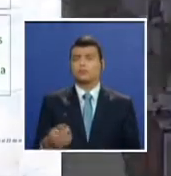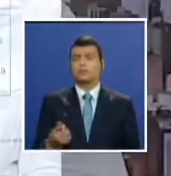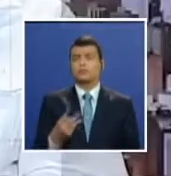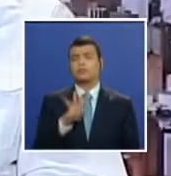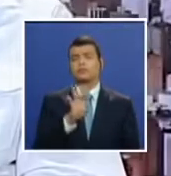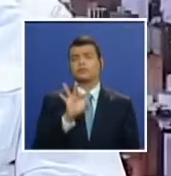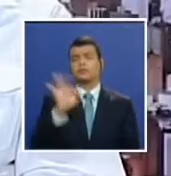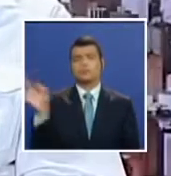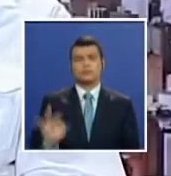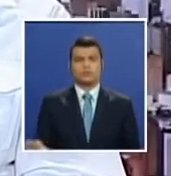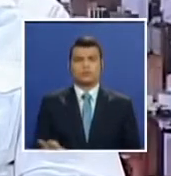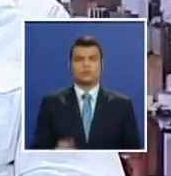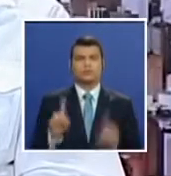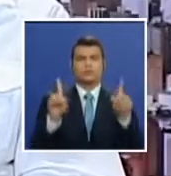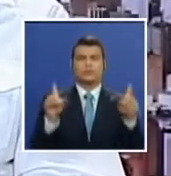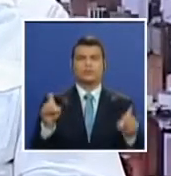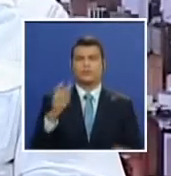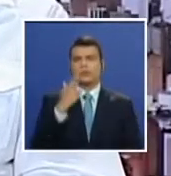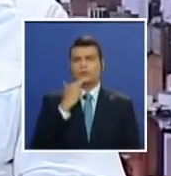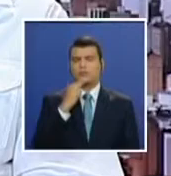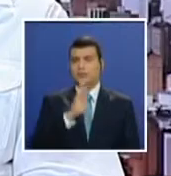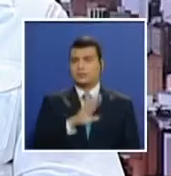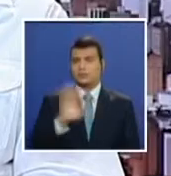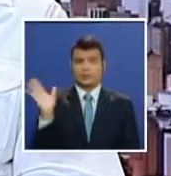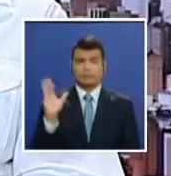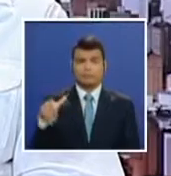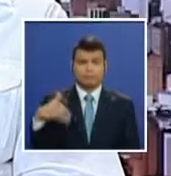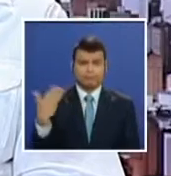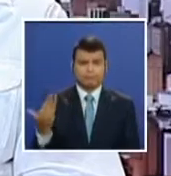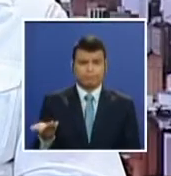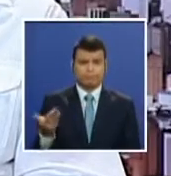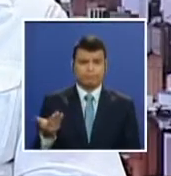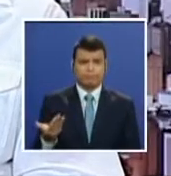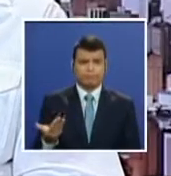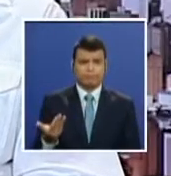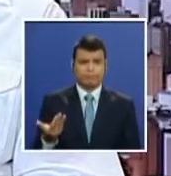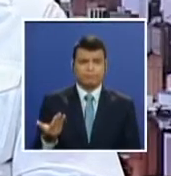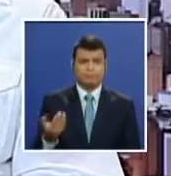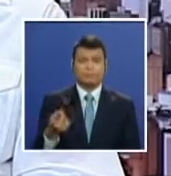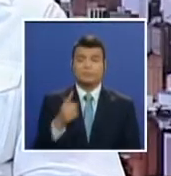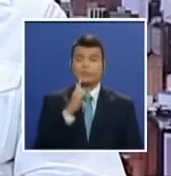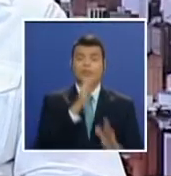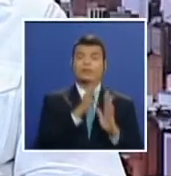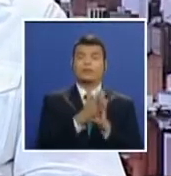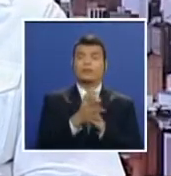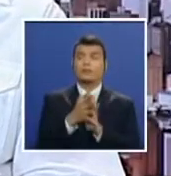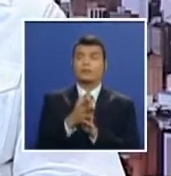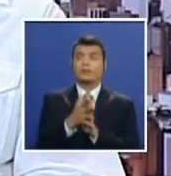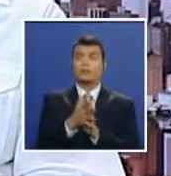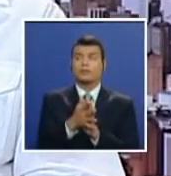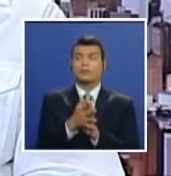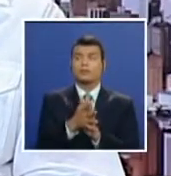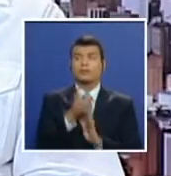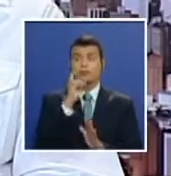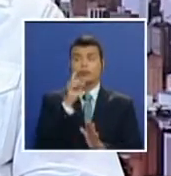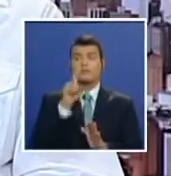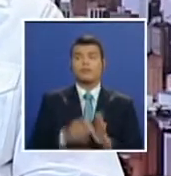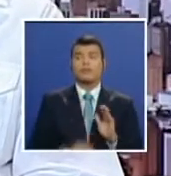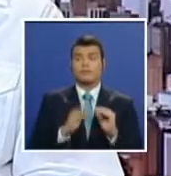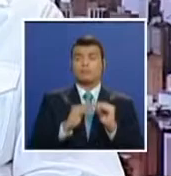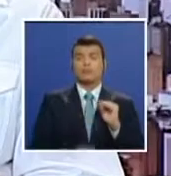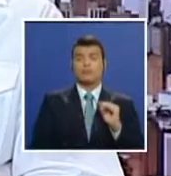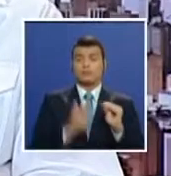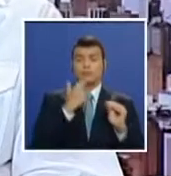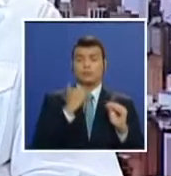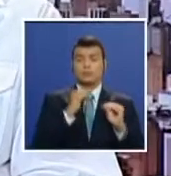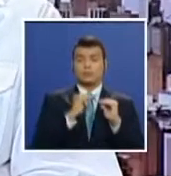ciento por concepto del azúcar por lo tanto es falso que necesiten bajar el precio del